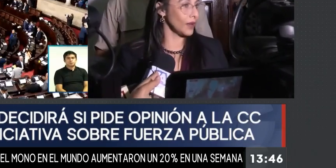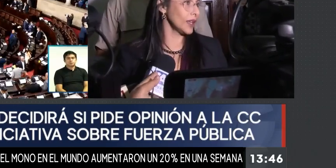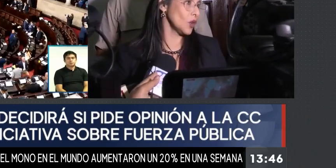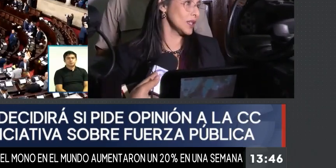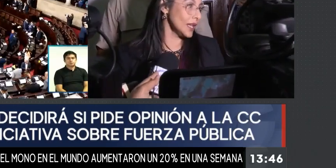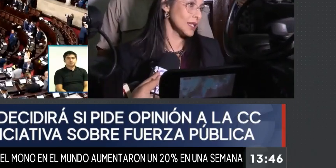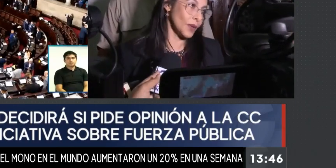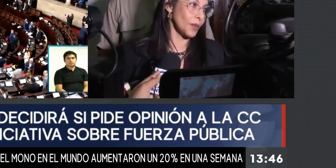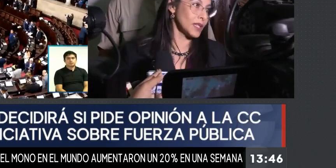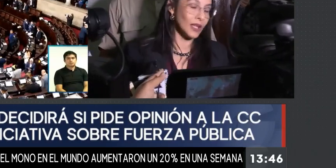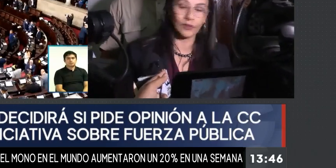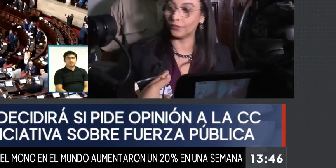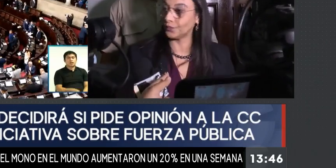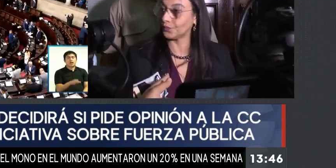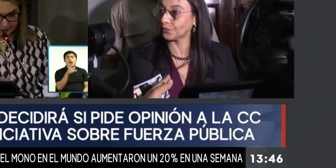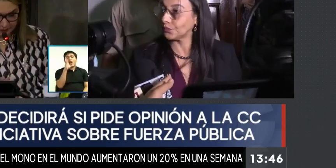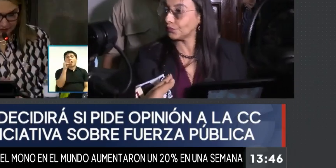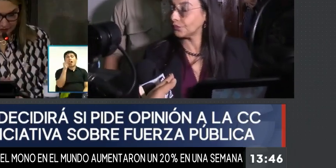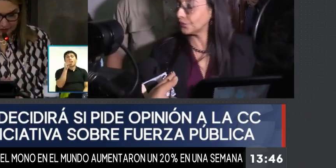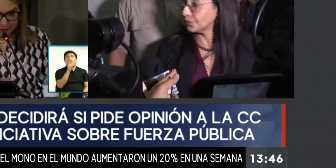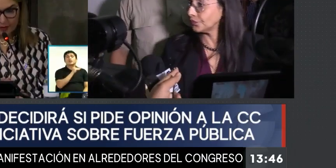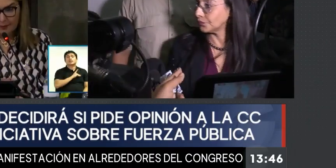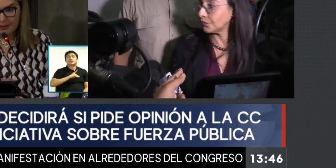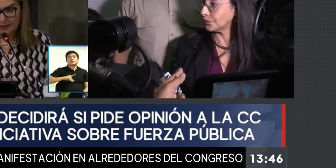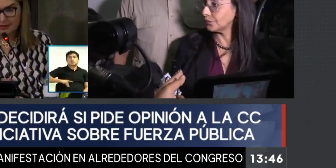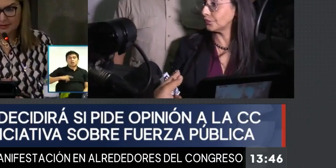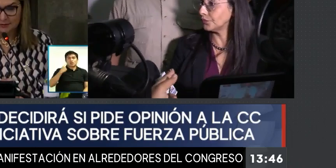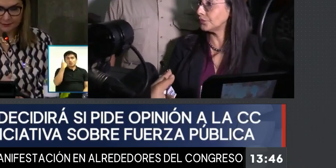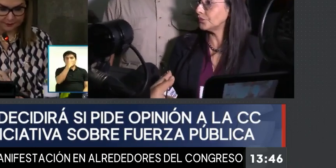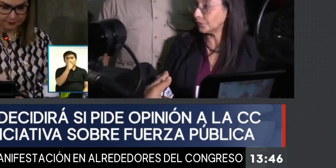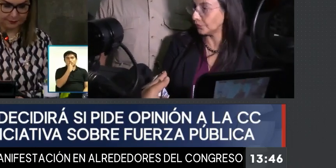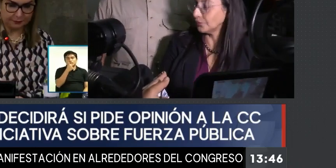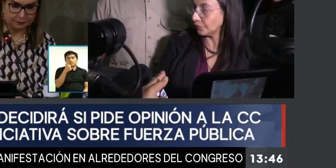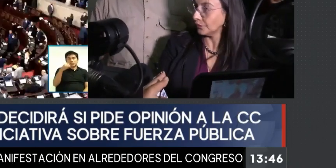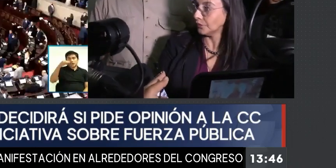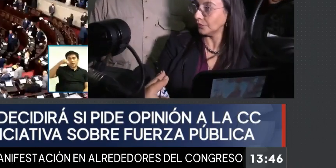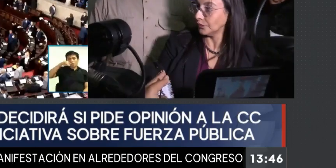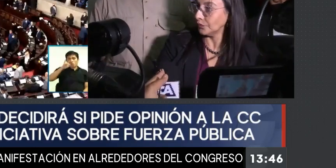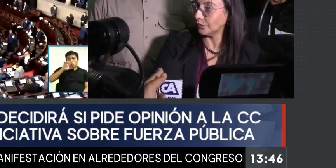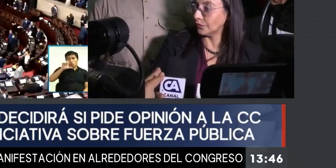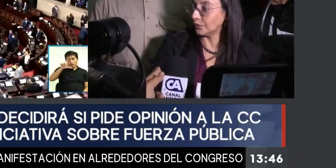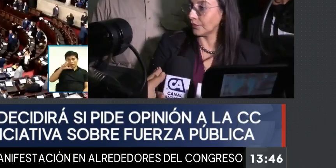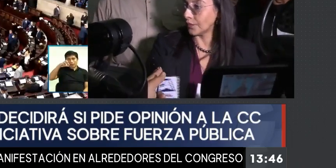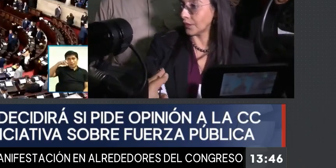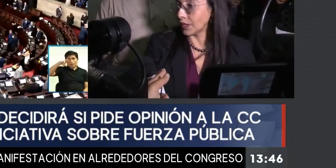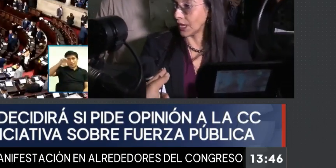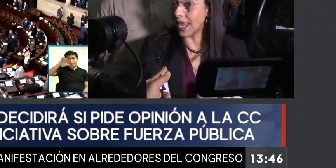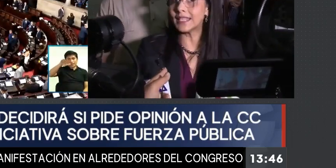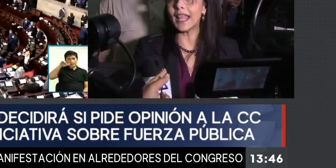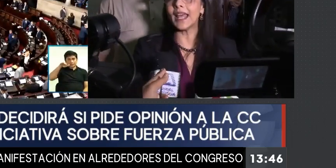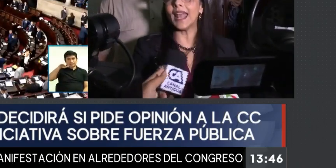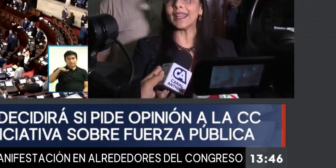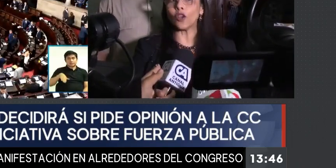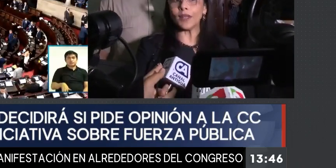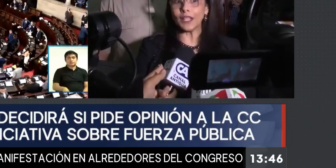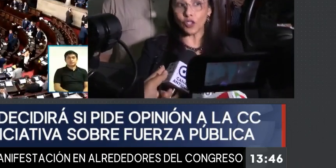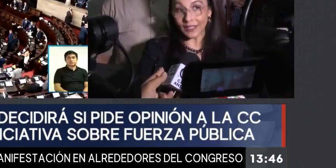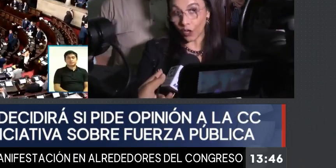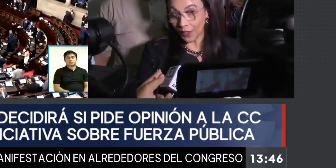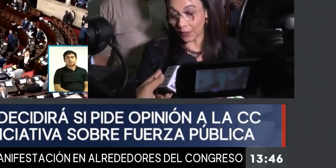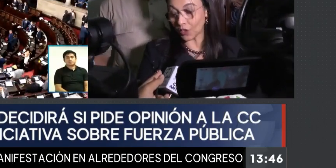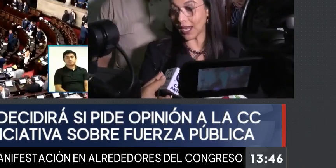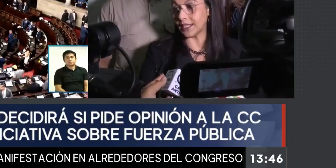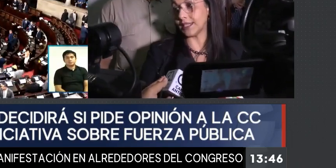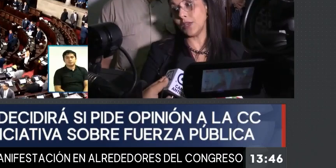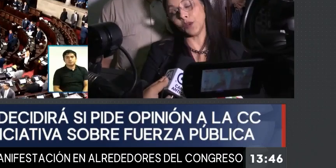y la palabra que yo les di la semana pasada. ¿Y el análisis jurídico del Departamento Jurídico, valga la redundancia, del Congreso, ese ya está en proceso? Es la recomendación